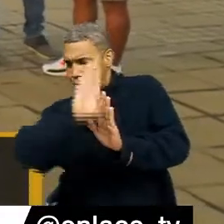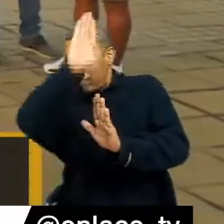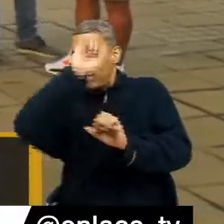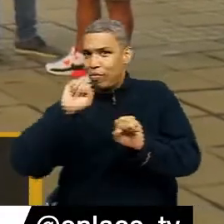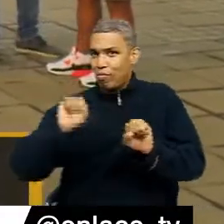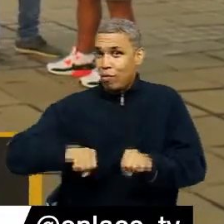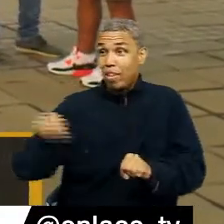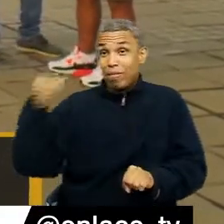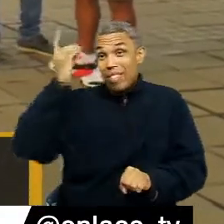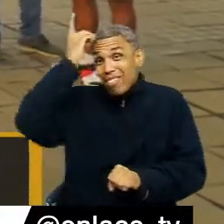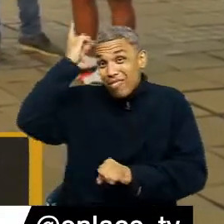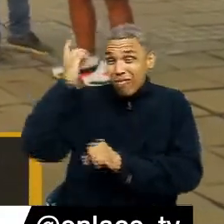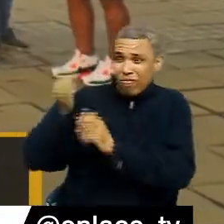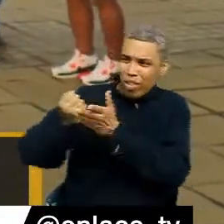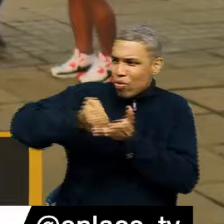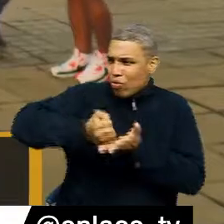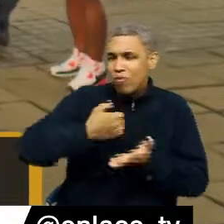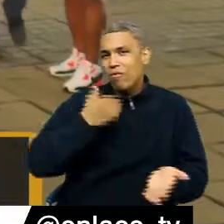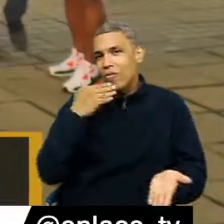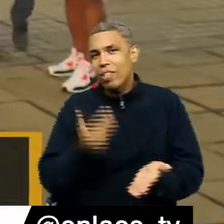del alcalde y